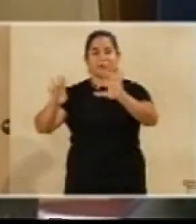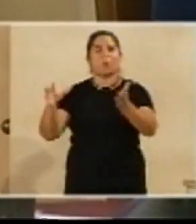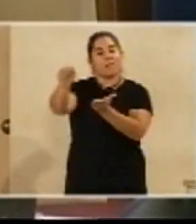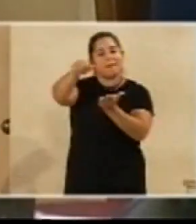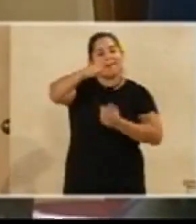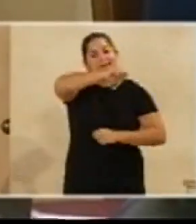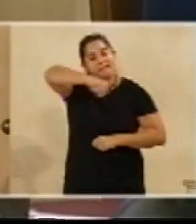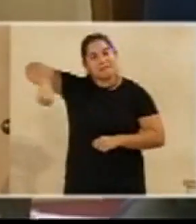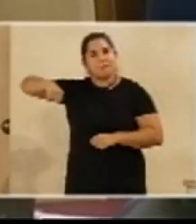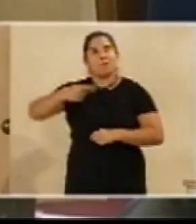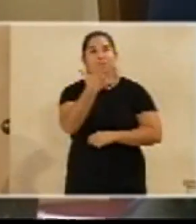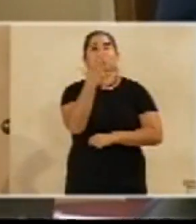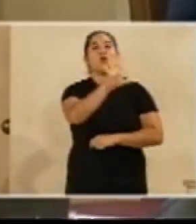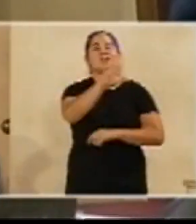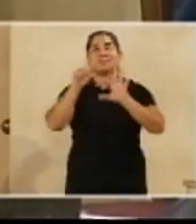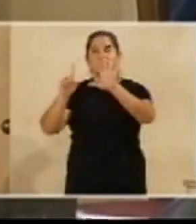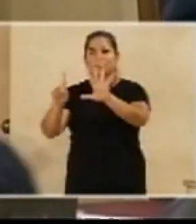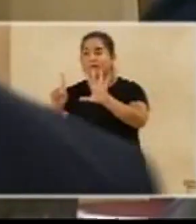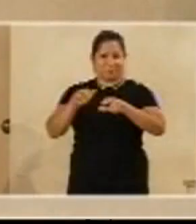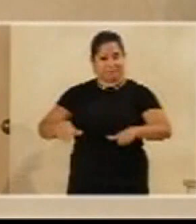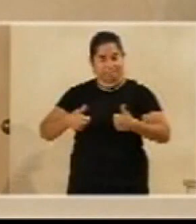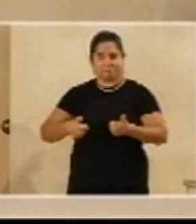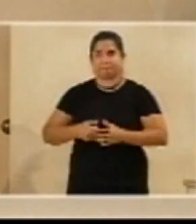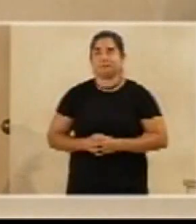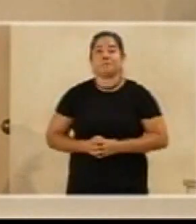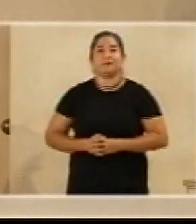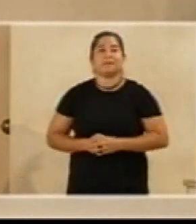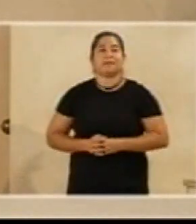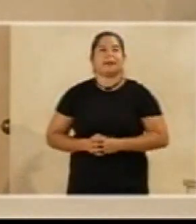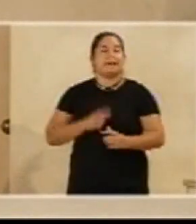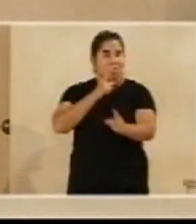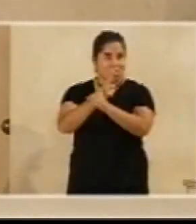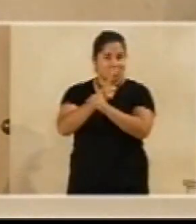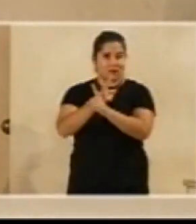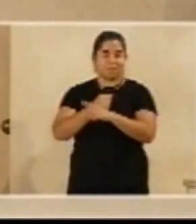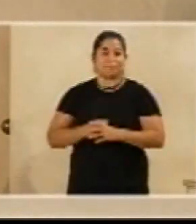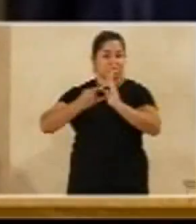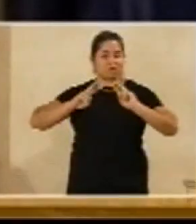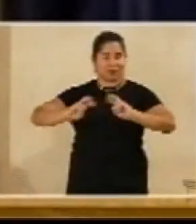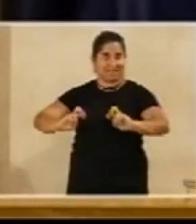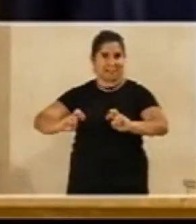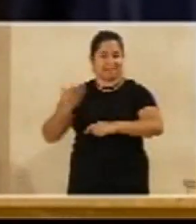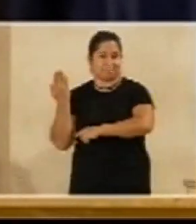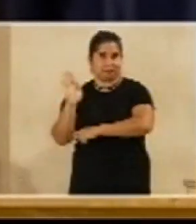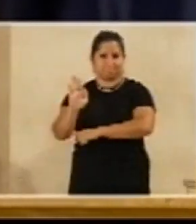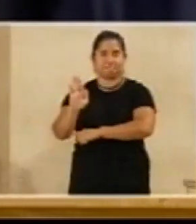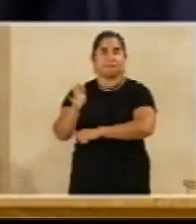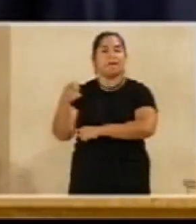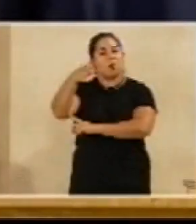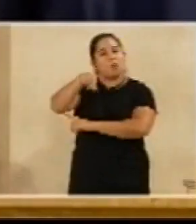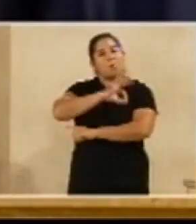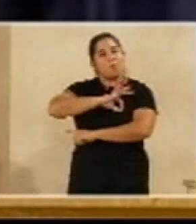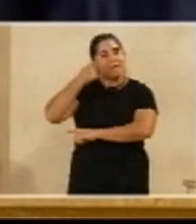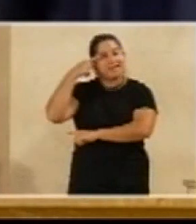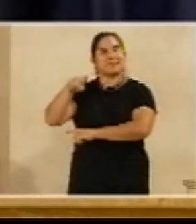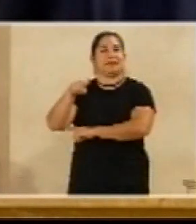la pandemia y sin fecha de retorno, así como una bajada de los precios del inserso. Por su parte, el PSOE ve rechazadas sus